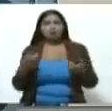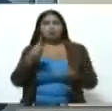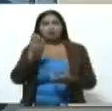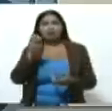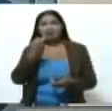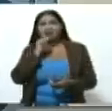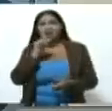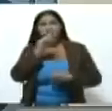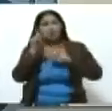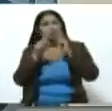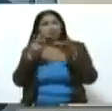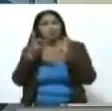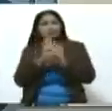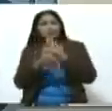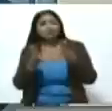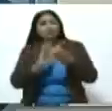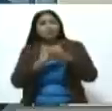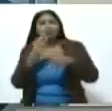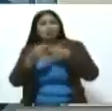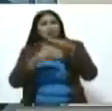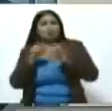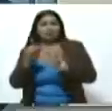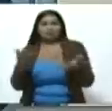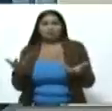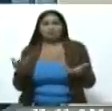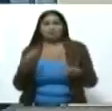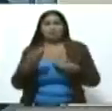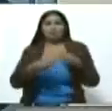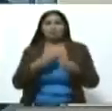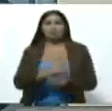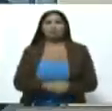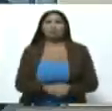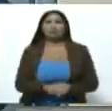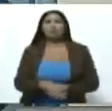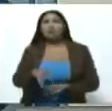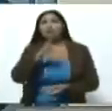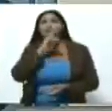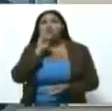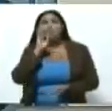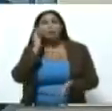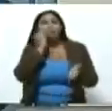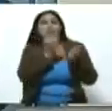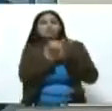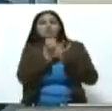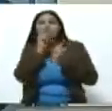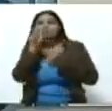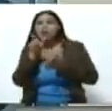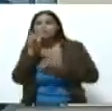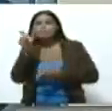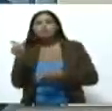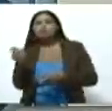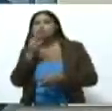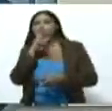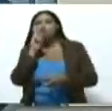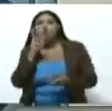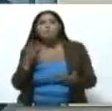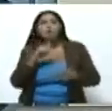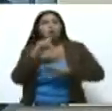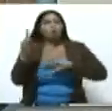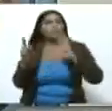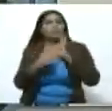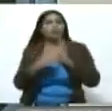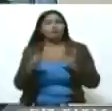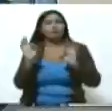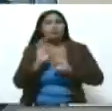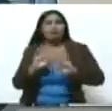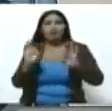se pregunta? ¿Qué, por qué no hacen eso? Dé usted el nombre, identifique quiénes son. Nada, simplemente